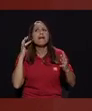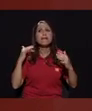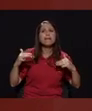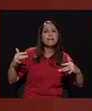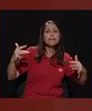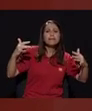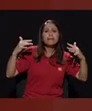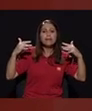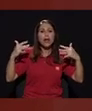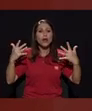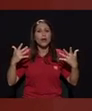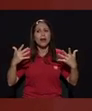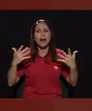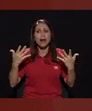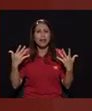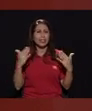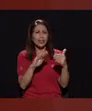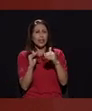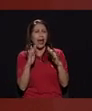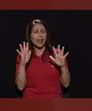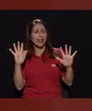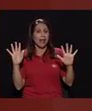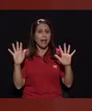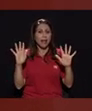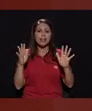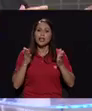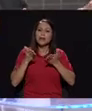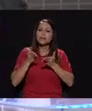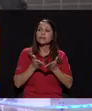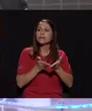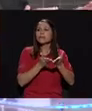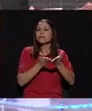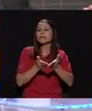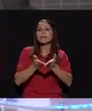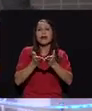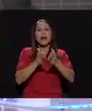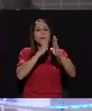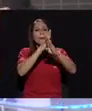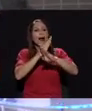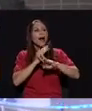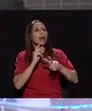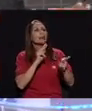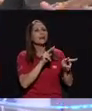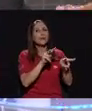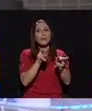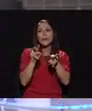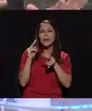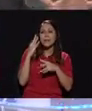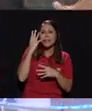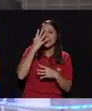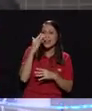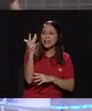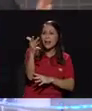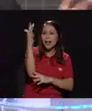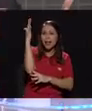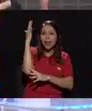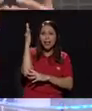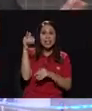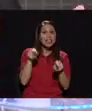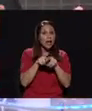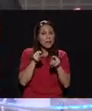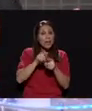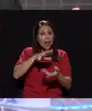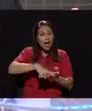vorágine de la gran ciudad, llegar a la paz, a la calma, a disfrutar de la estética, de la belleza y también